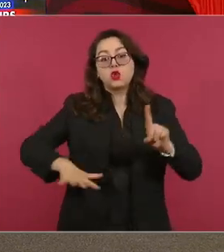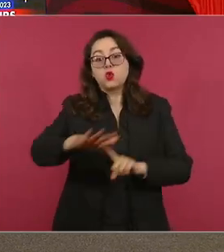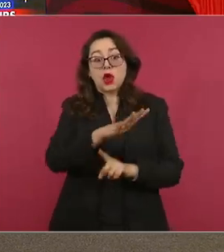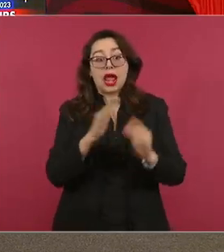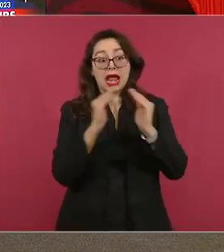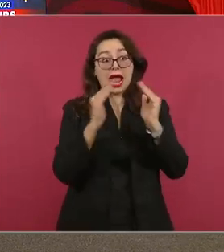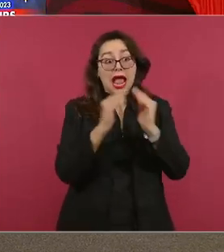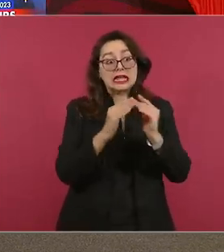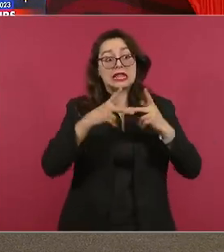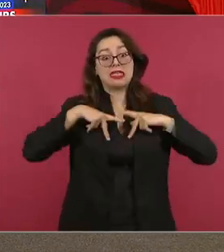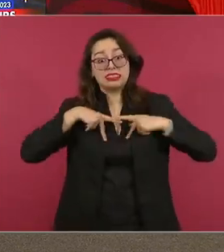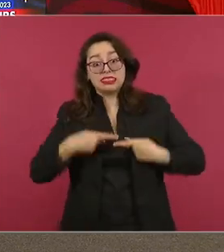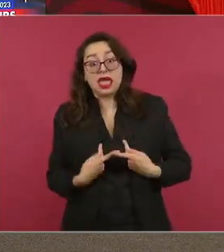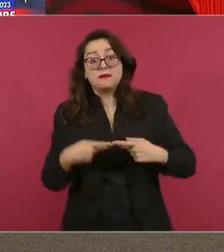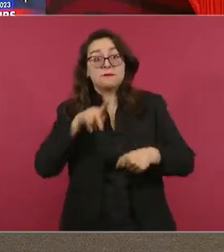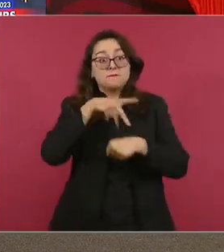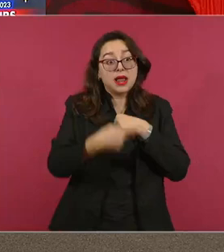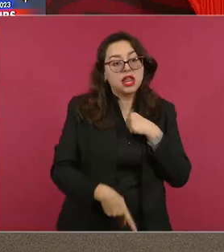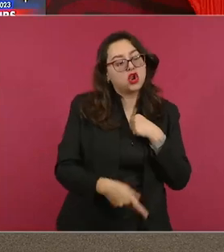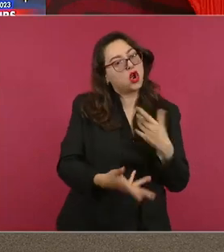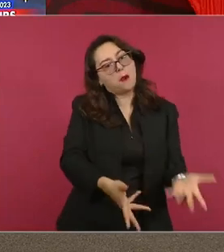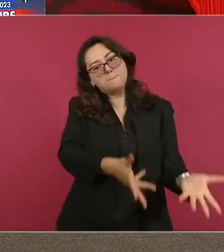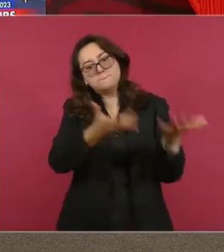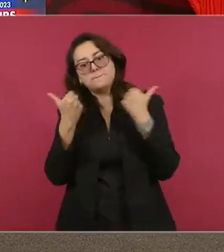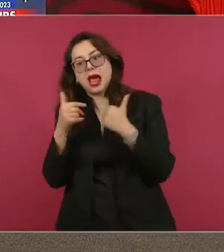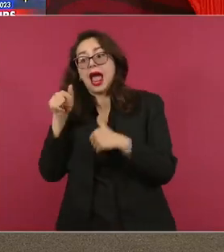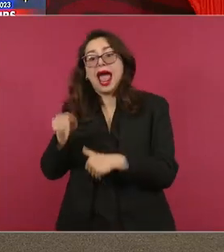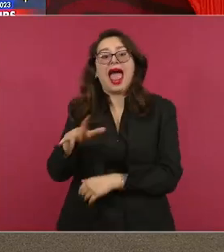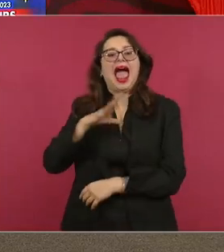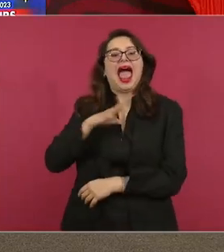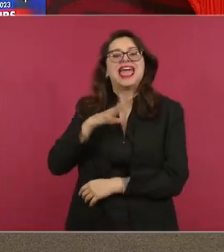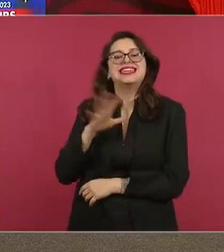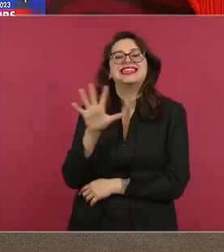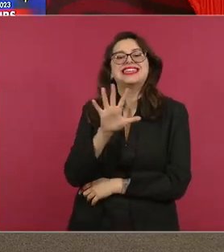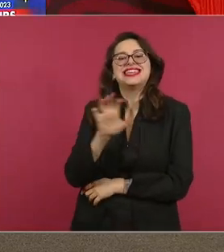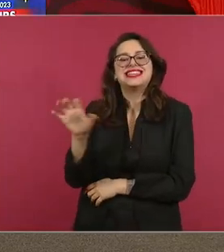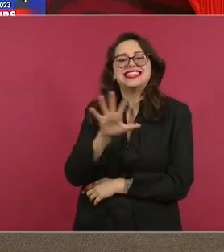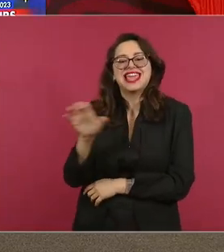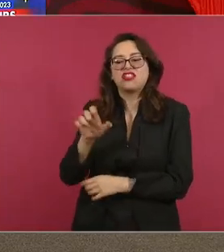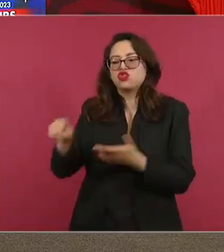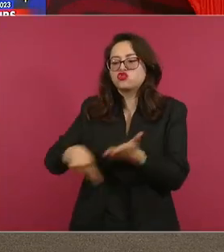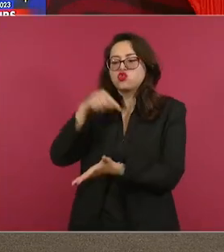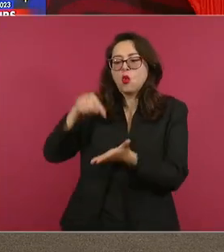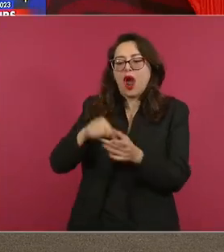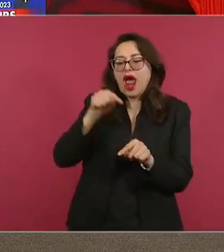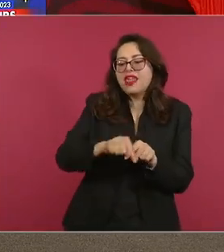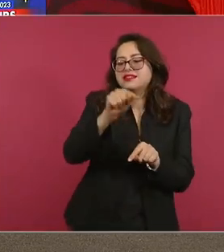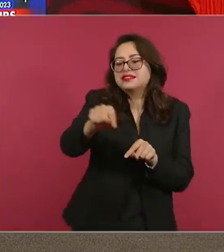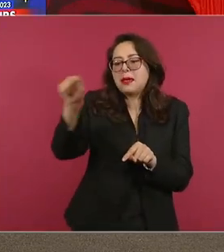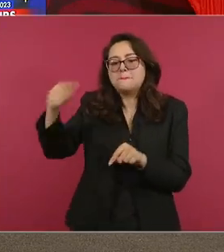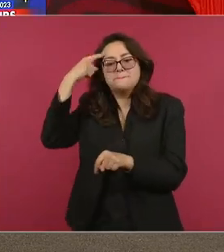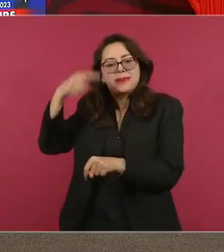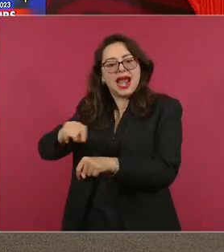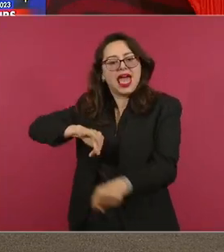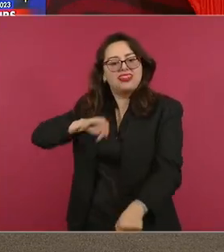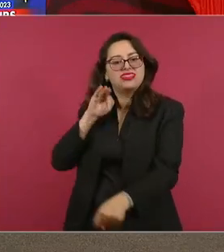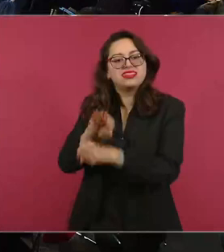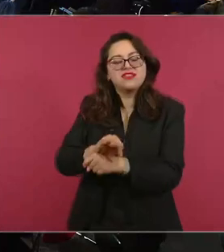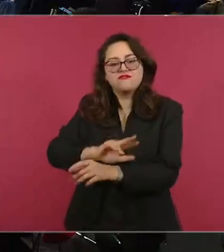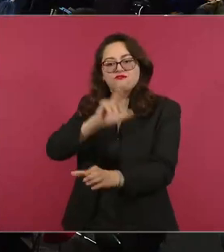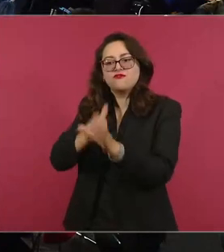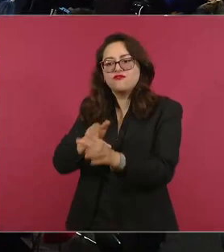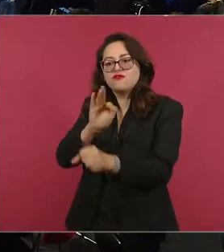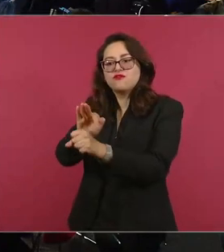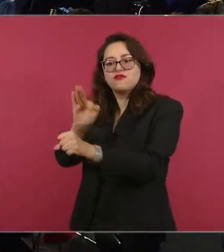casa es endeble, se vayan a uno de los más de 500 refugios que hay habilitados en pues todo el estado de